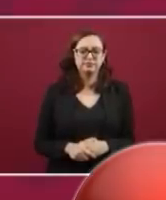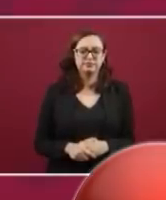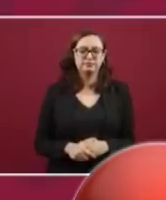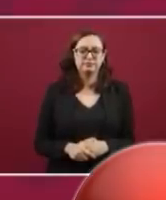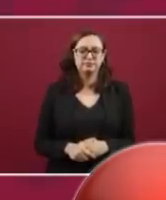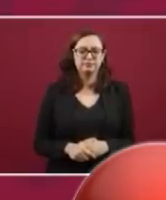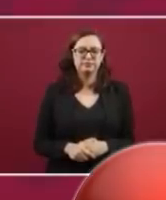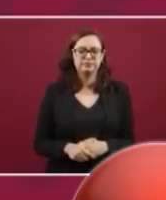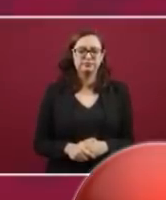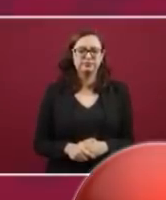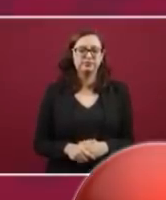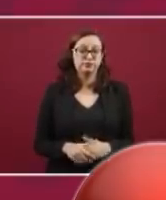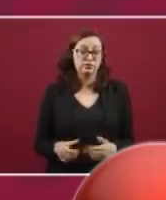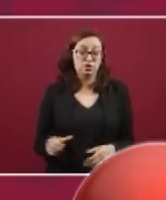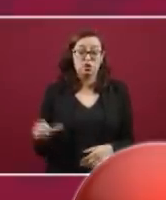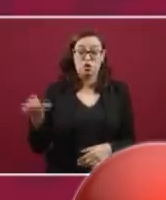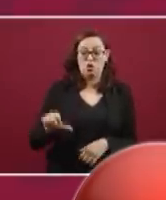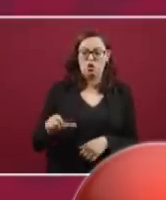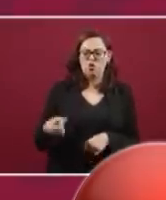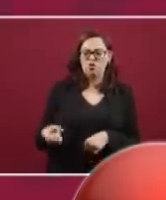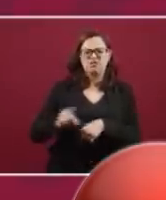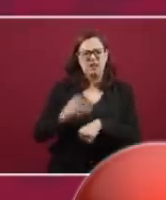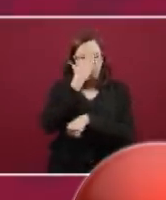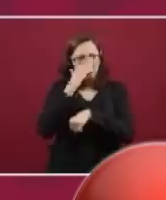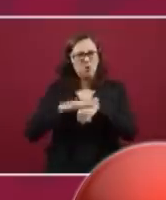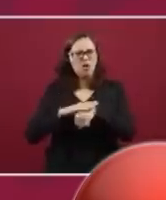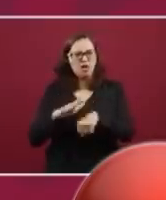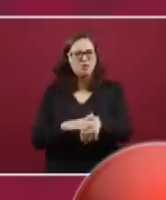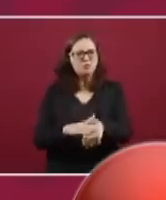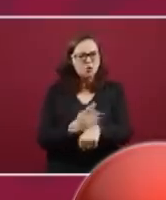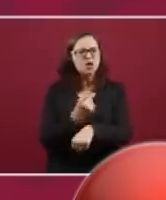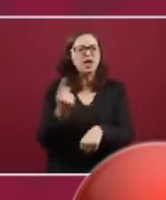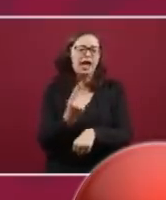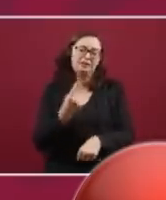el porqué de este día,